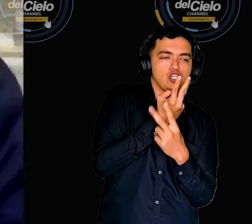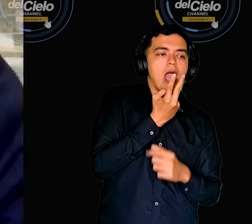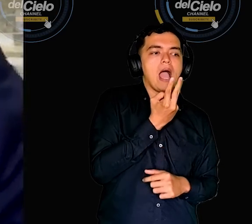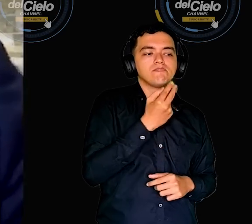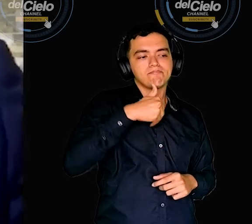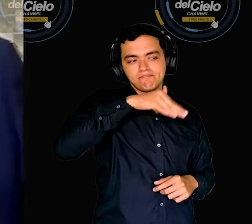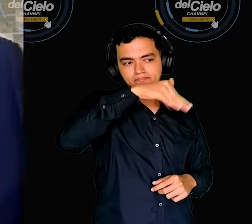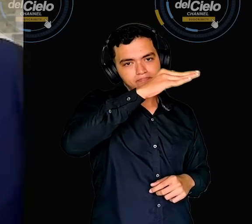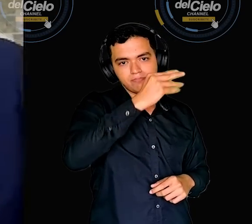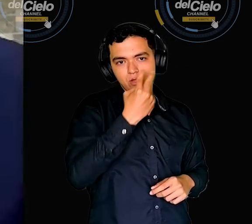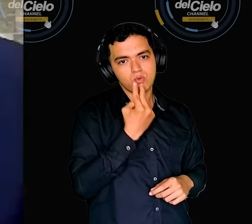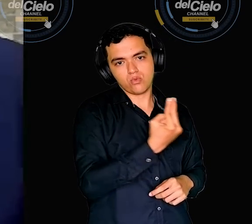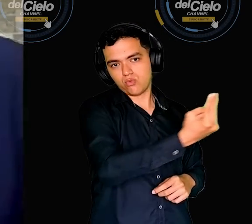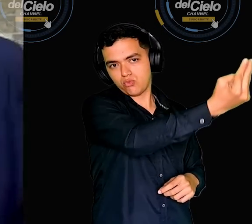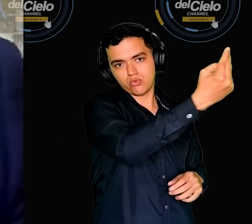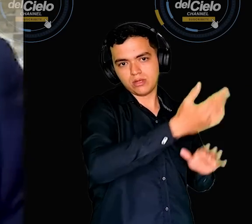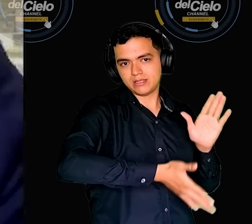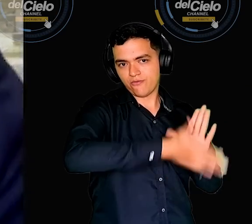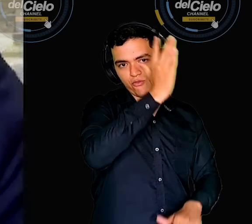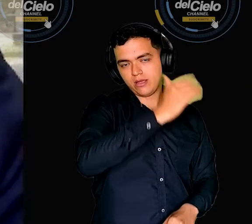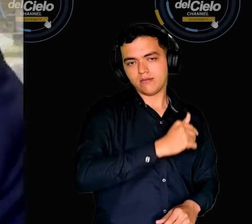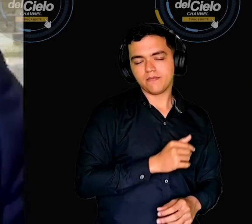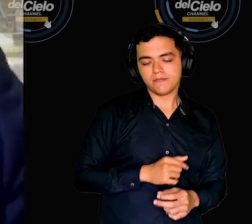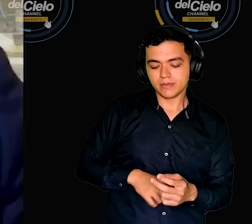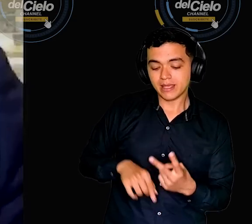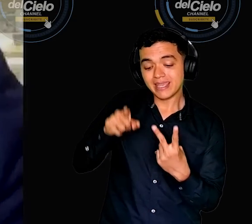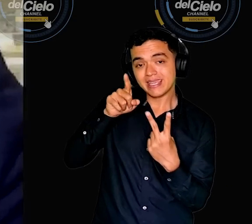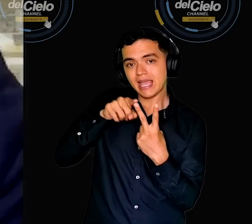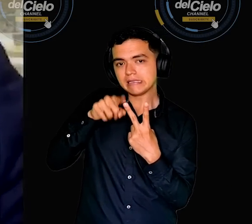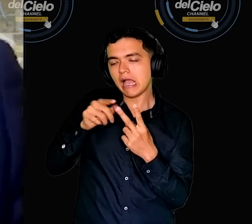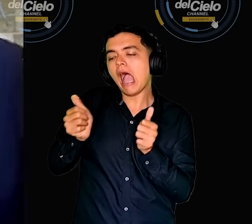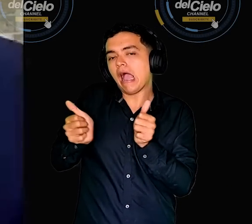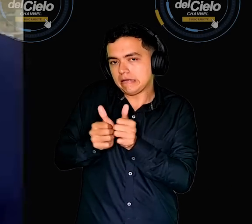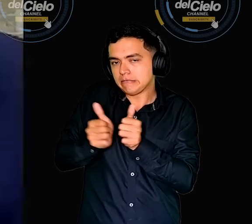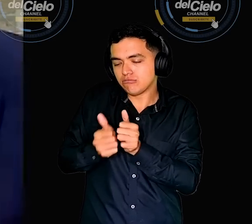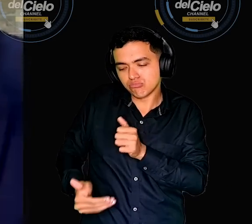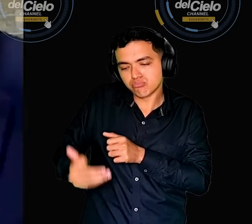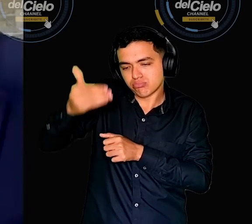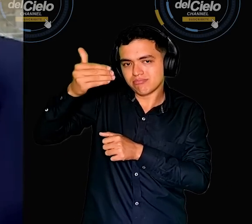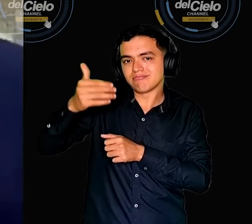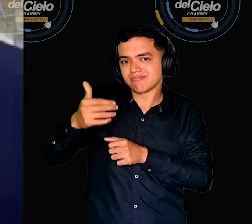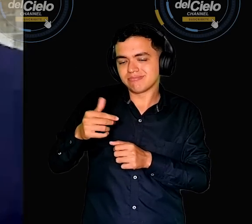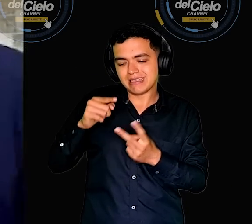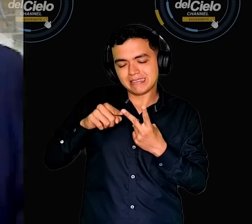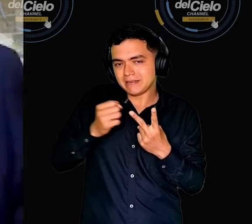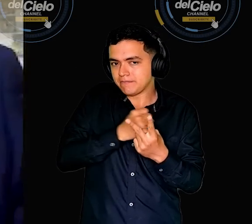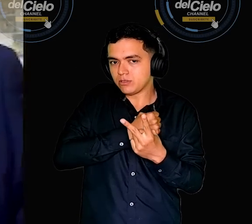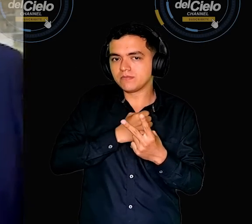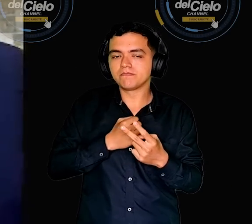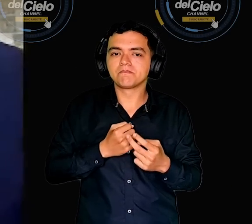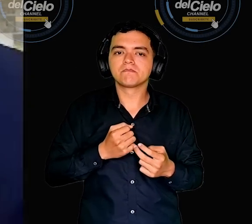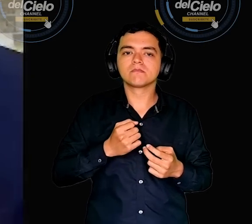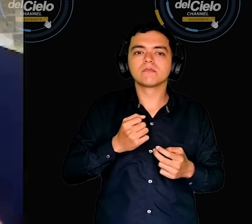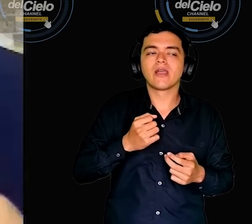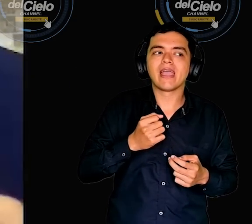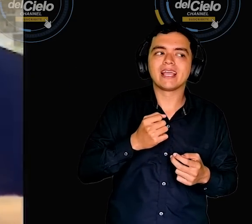imperceptible. En el caso de Abraham, él tuvo dos hijos. El uno era un hijo que